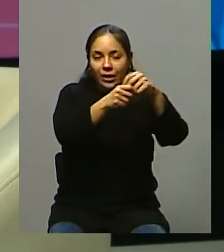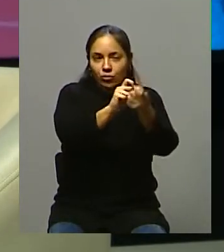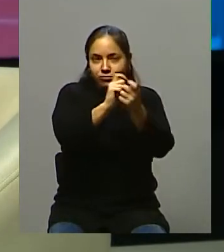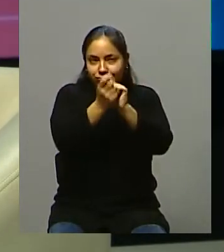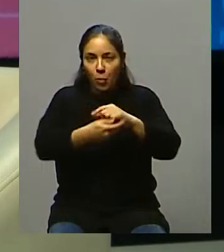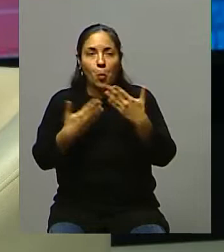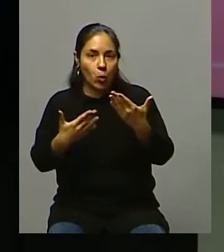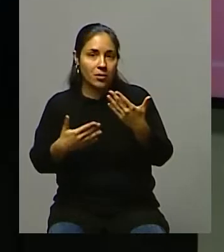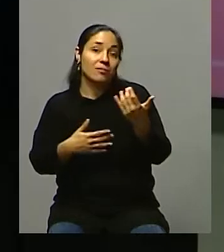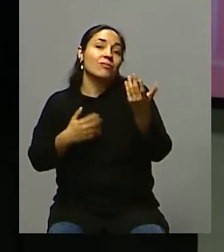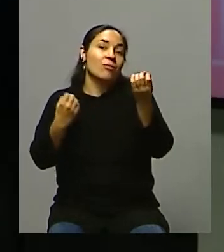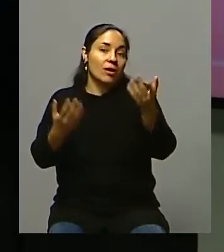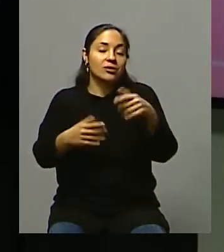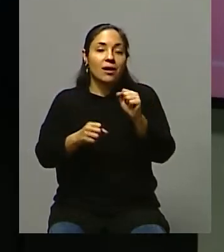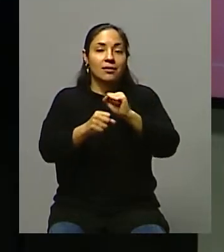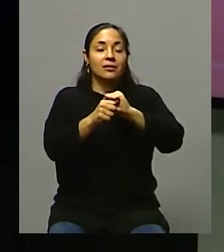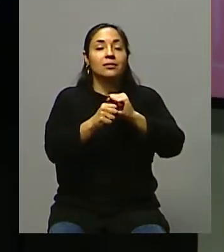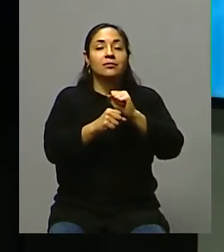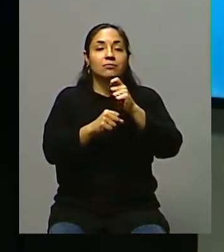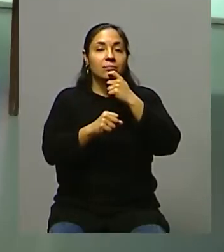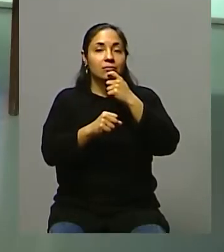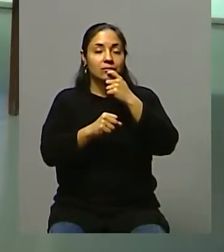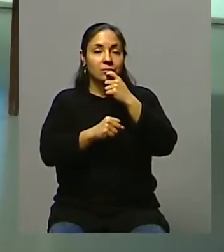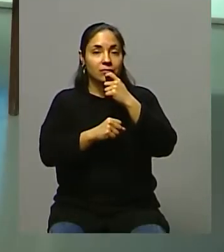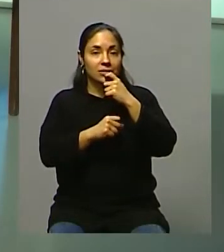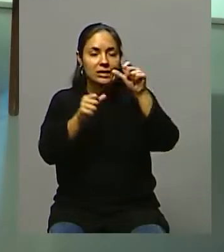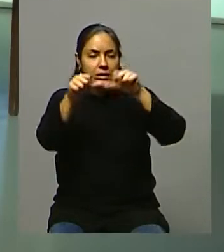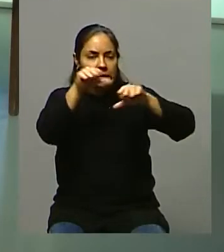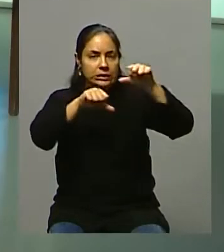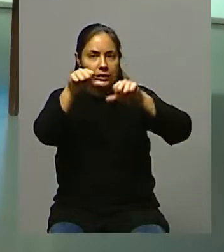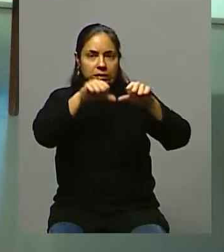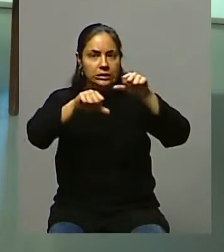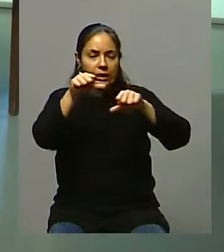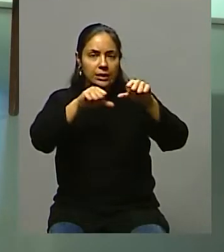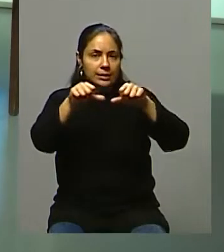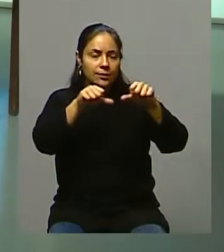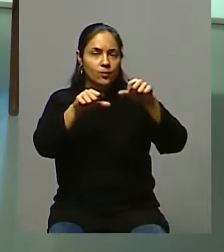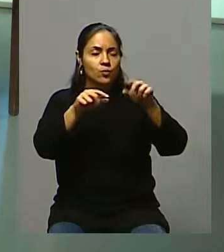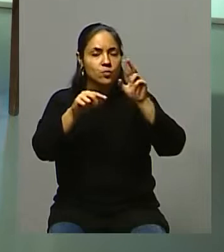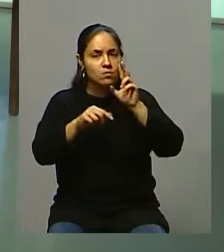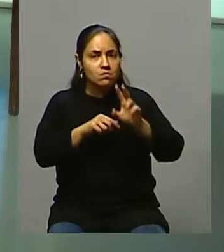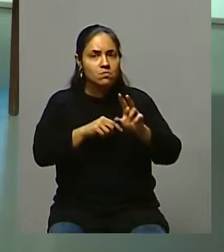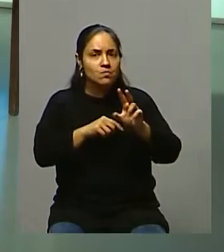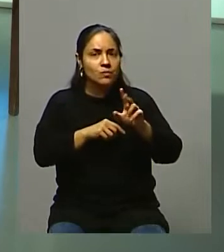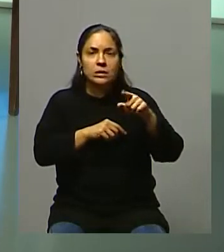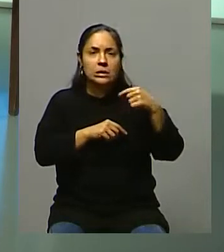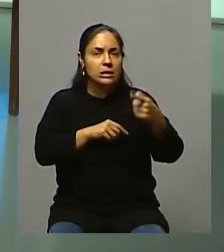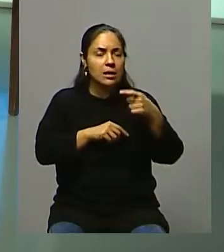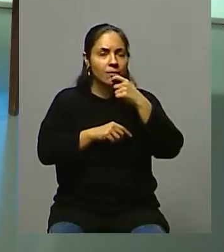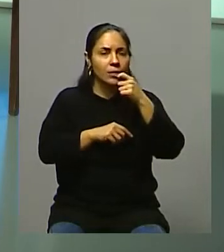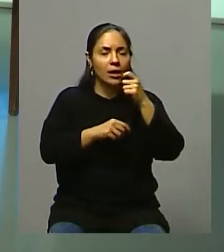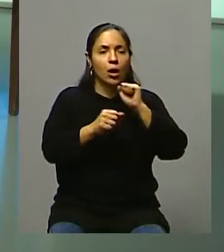¿sí? Por ahí cuando uno mira desde lo científico, siempre se está vigilando el